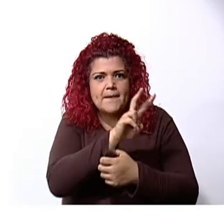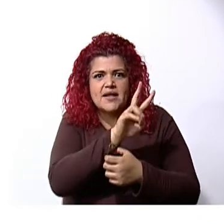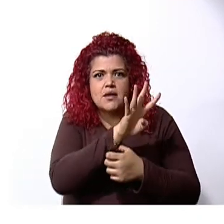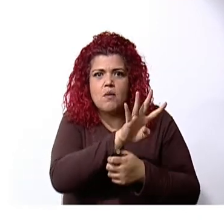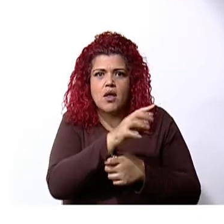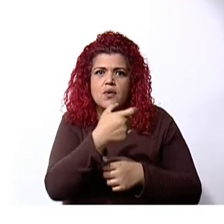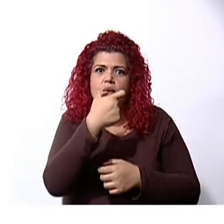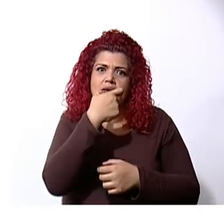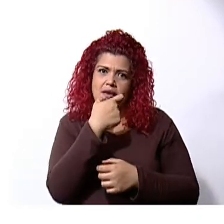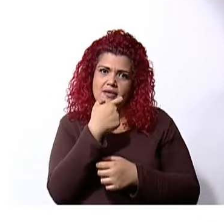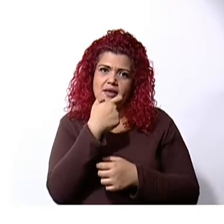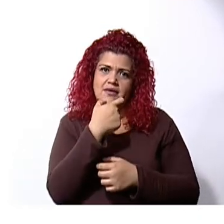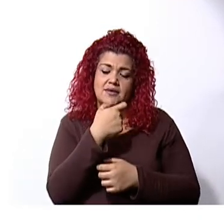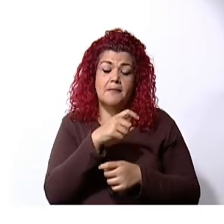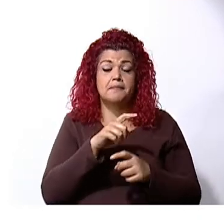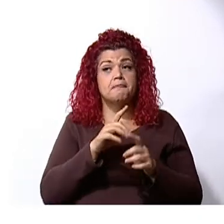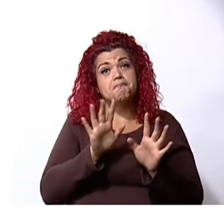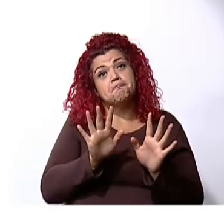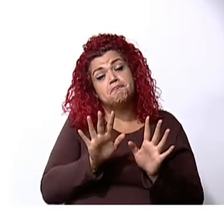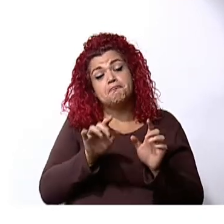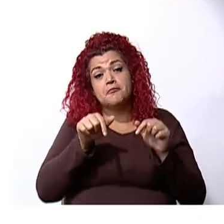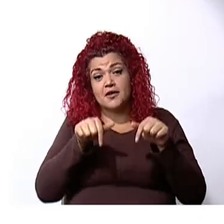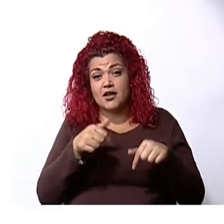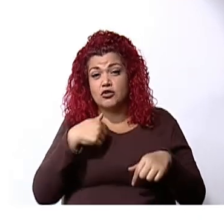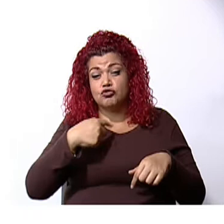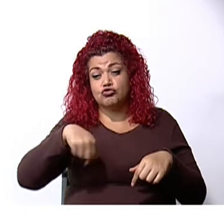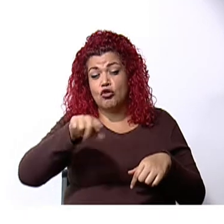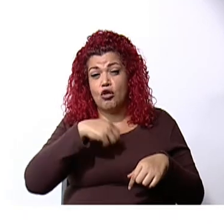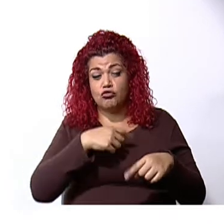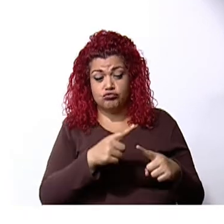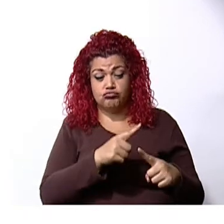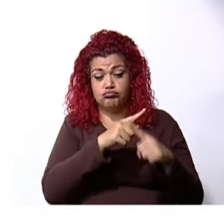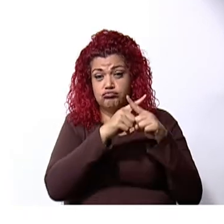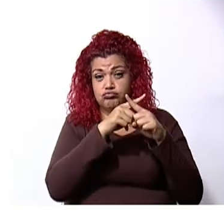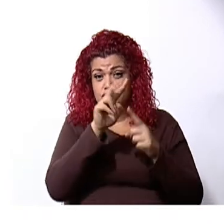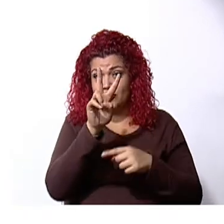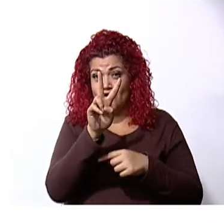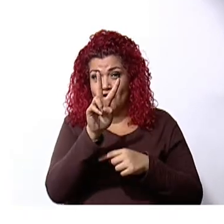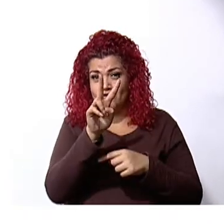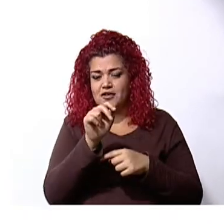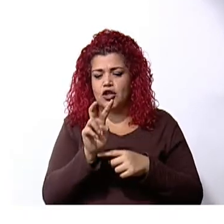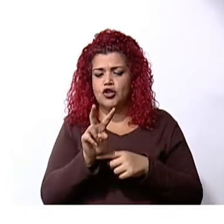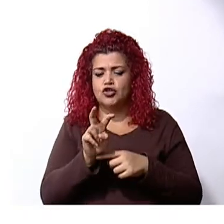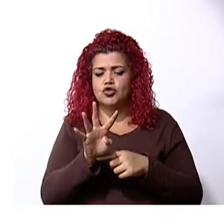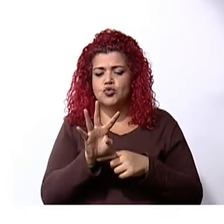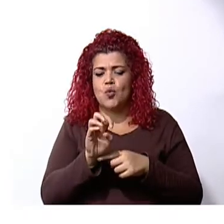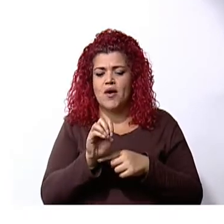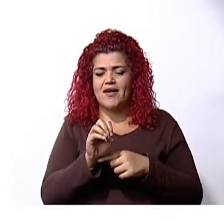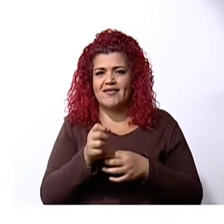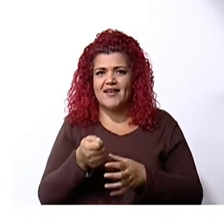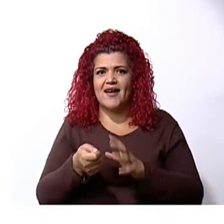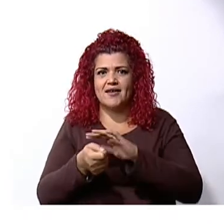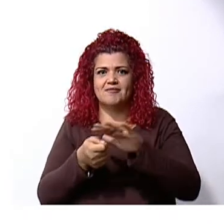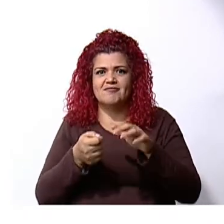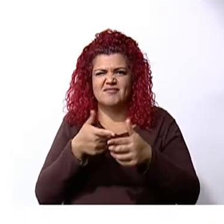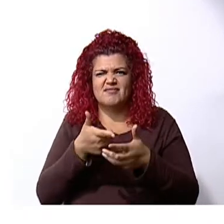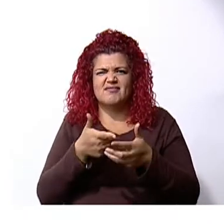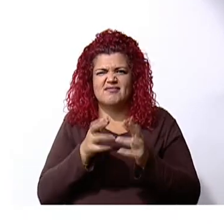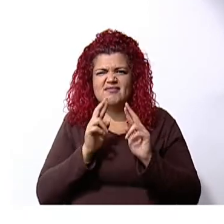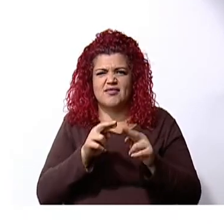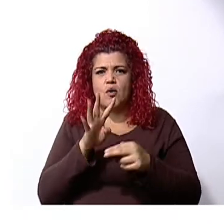este caso, si nosotros multiplicamos por 2 los 240, nos va a dar